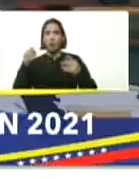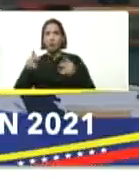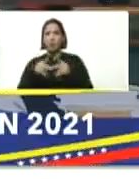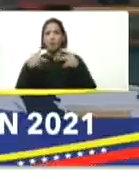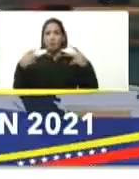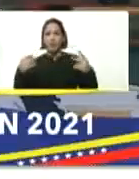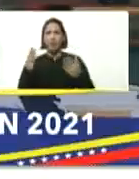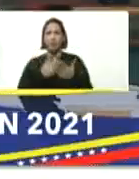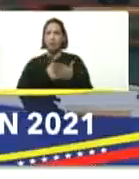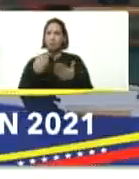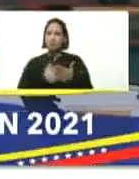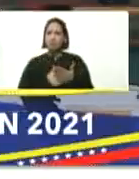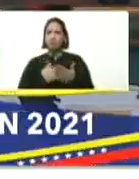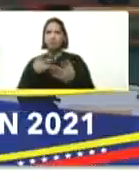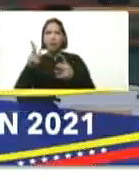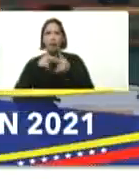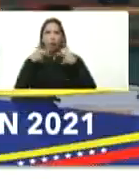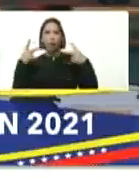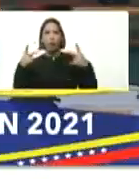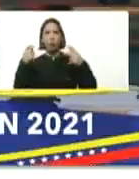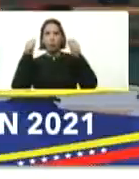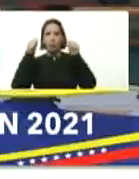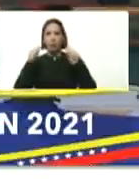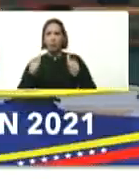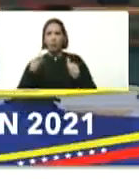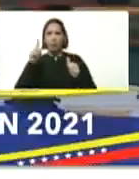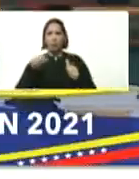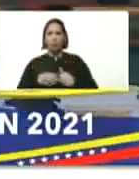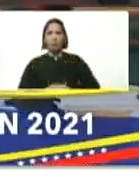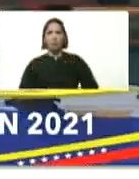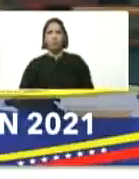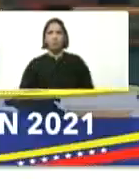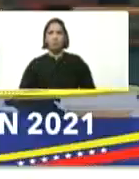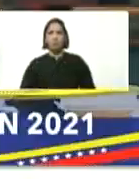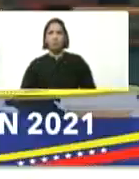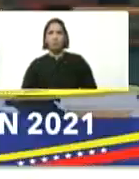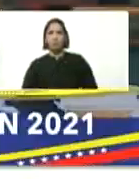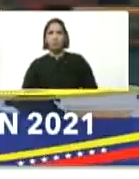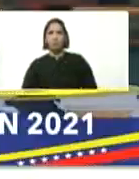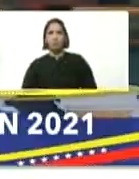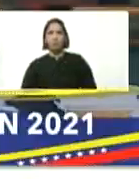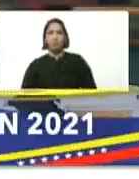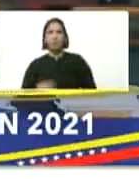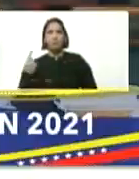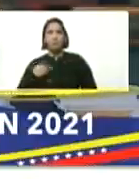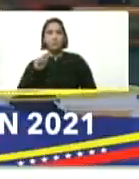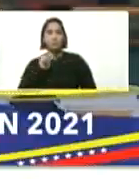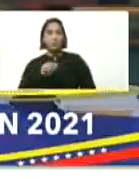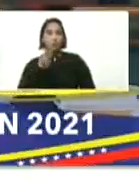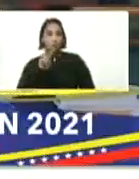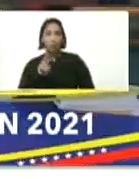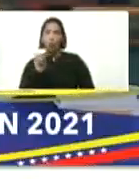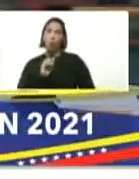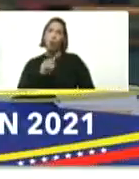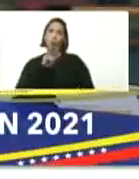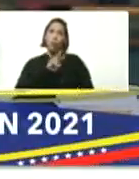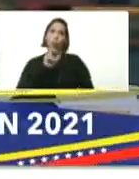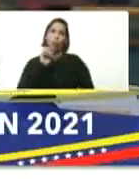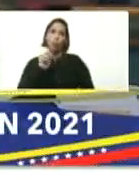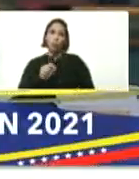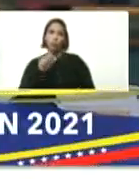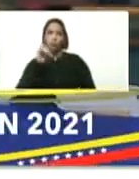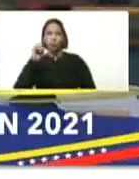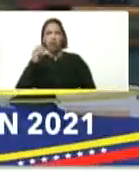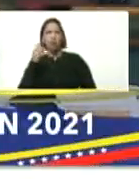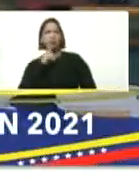afiches, bastante bueno. Teníamos Macintosh 1.2 o 2.0, la primera. La primera.